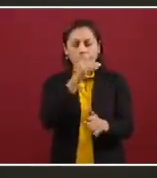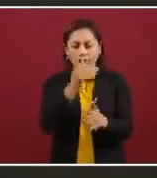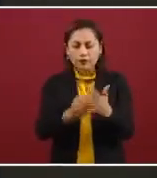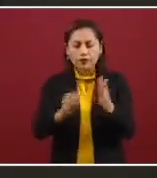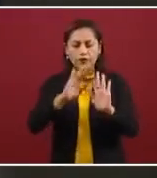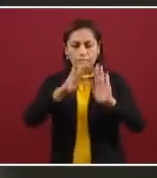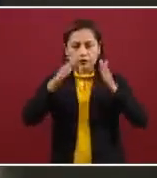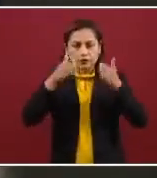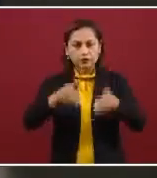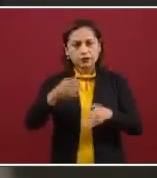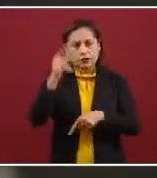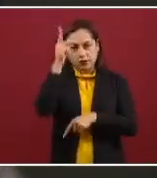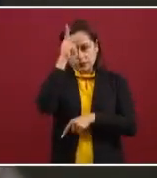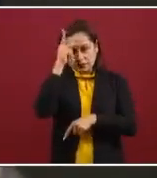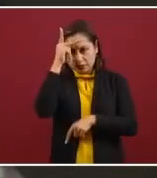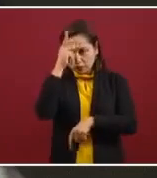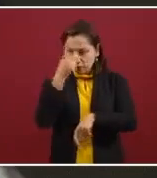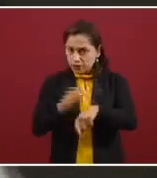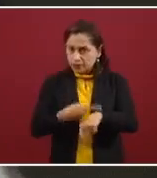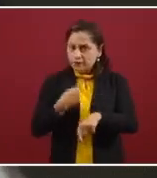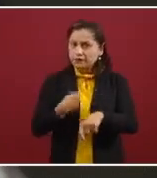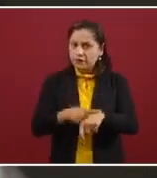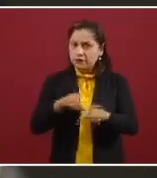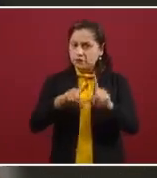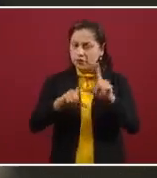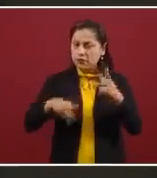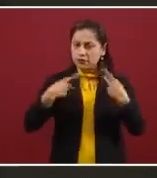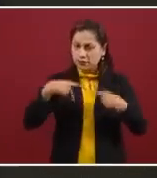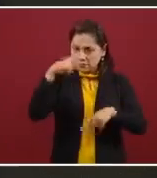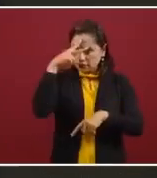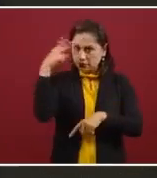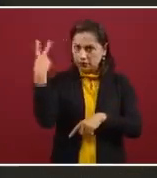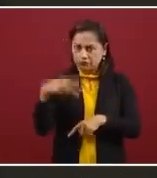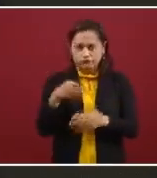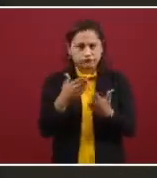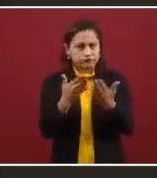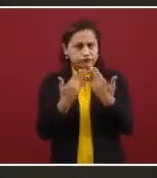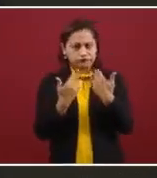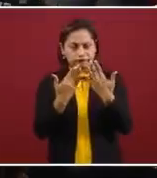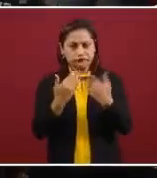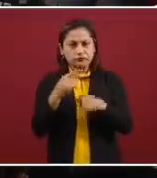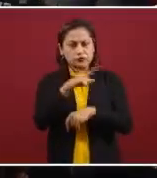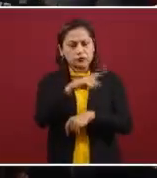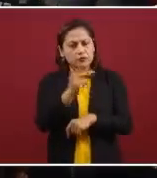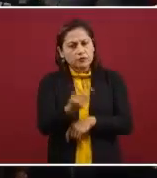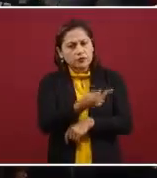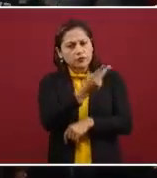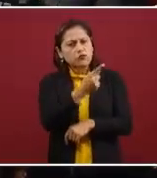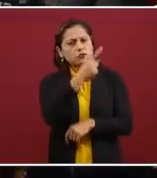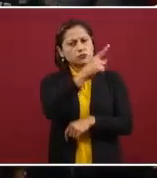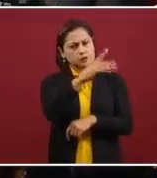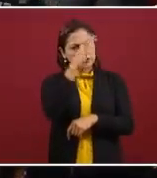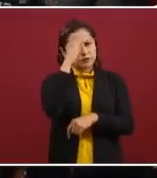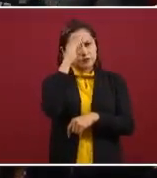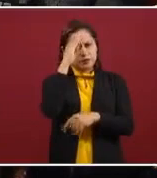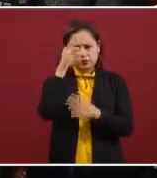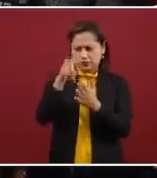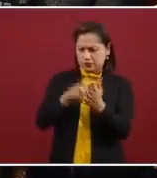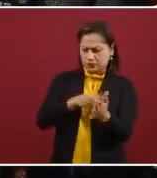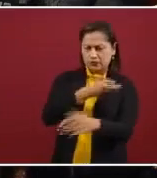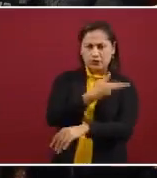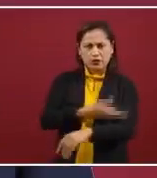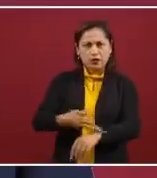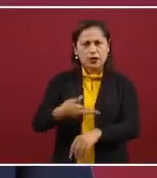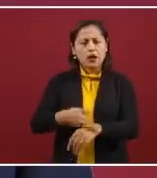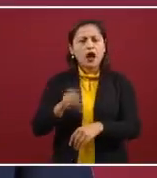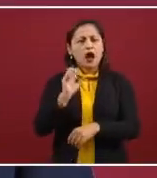los mexicanos, ¿tienen ustedes pensados promover una reforma para solucionar esta falta? dado